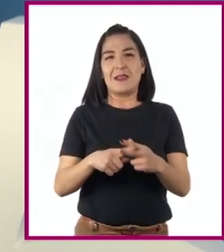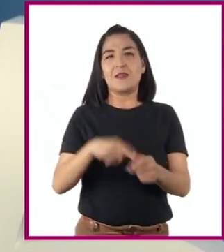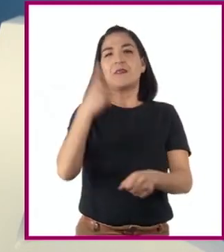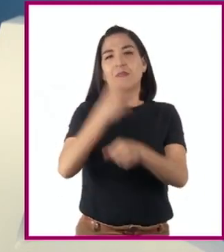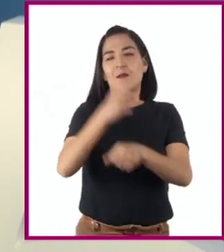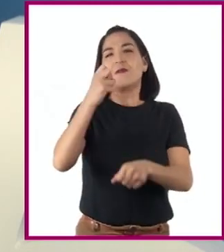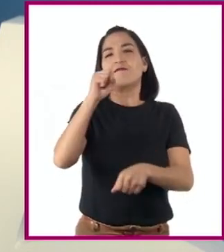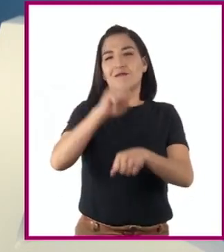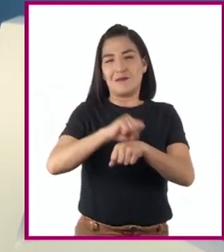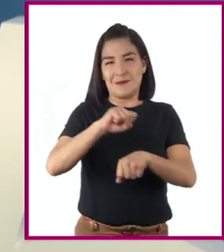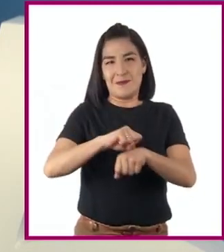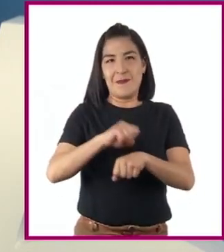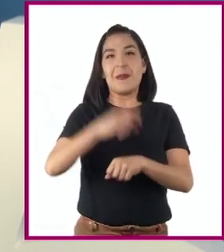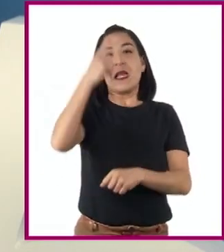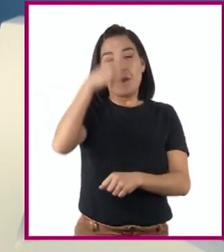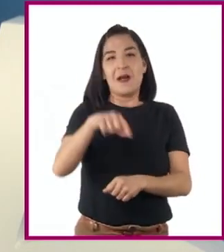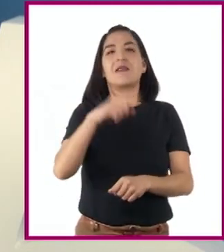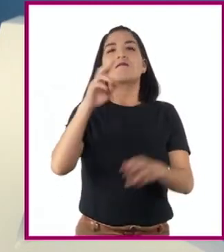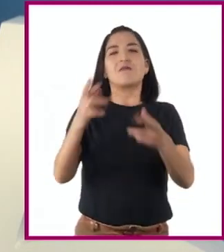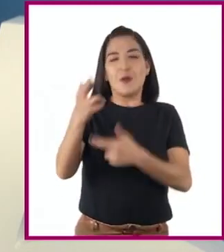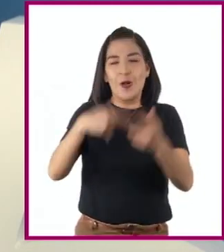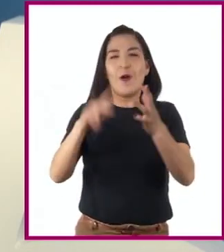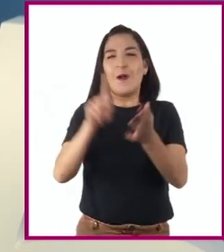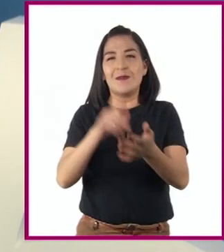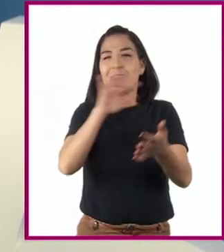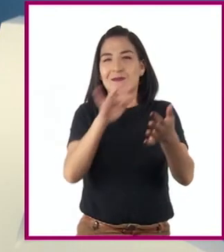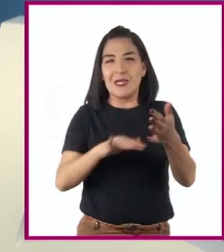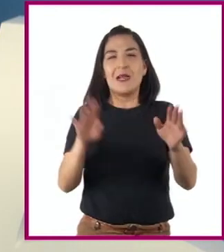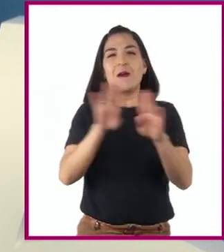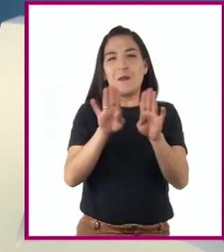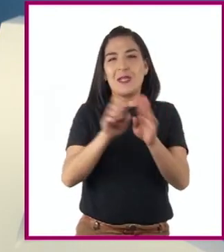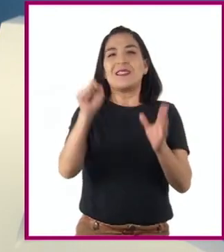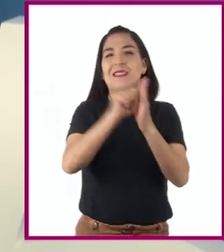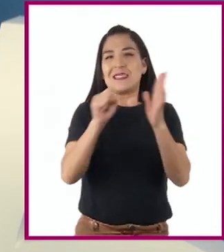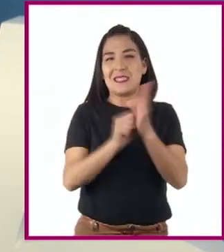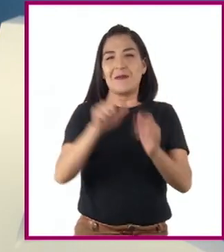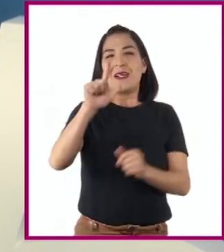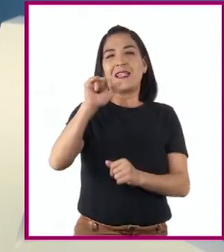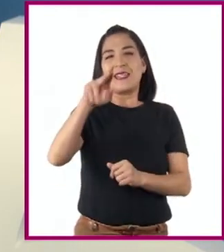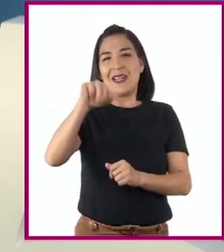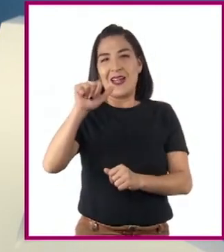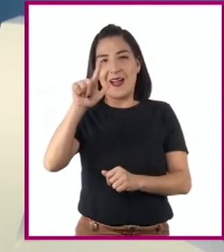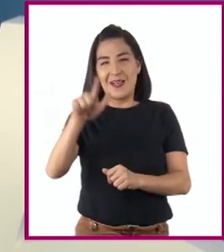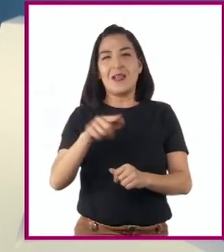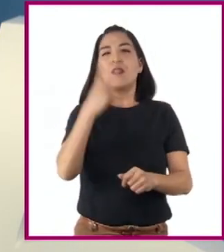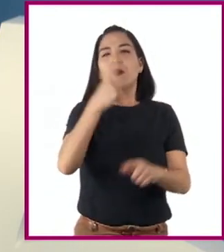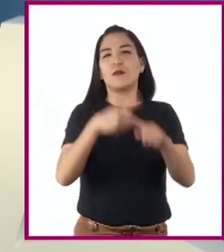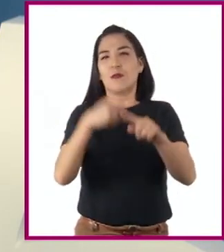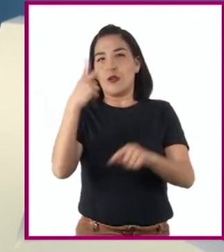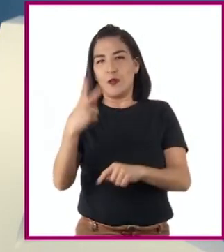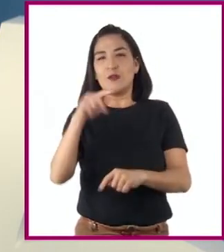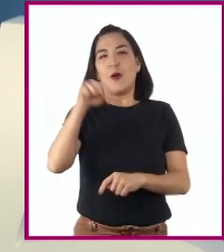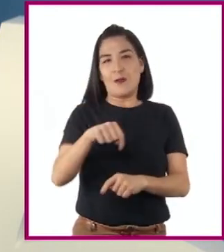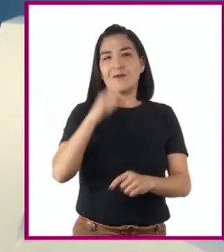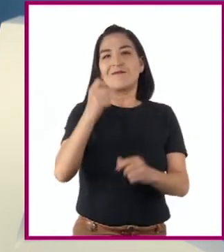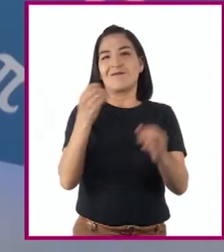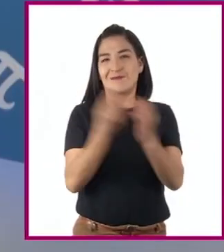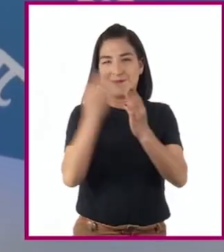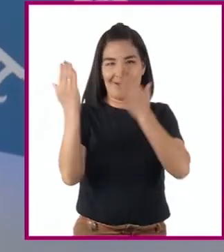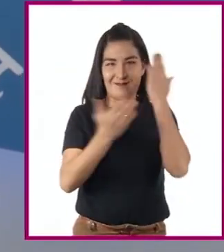de segundo grado para repasar lo referente a los sistemas de ecuaciones lineales 2x2 que hemos estudiado en la